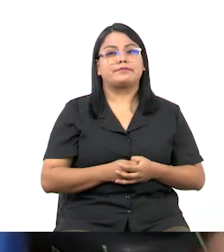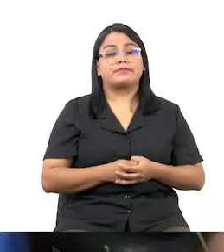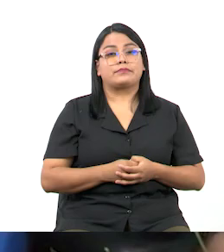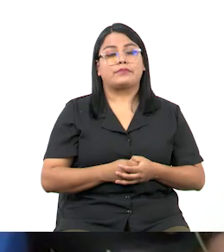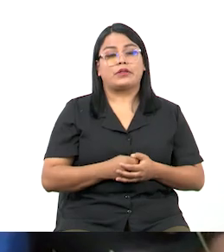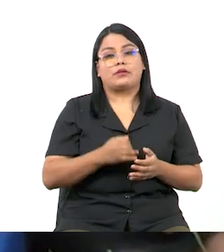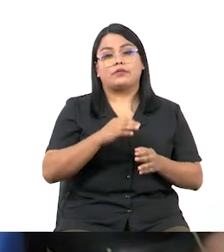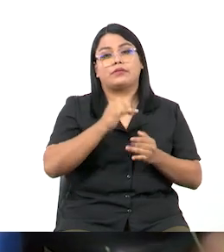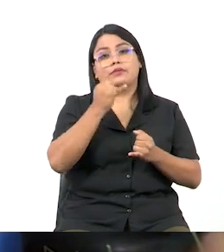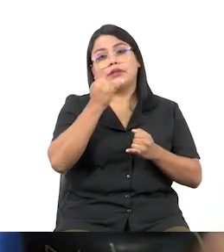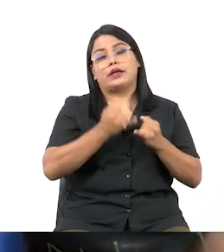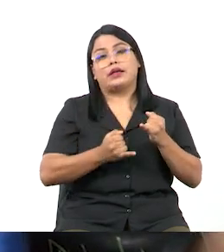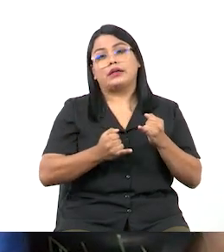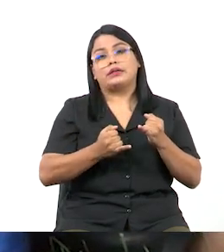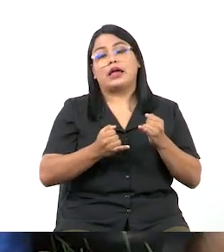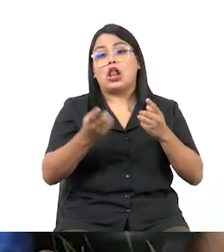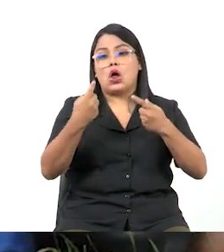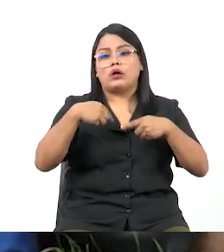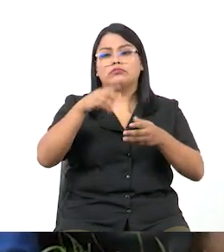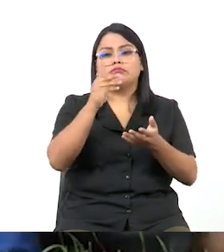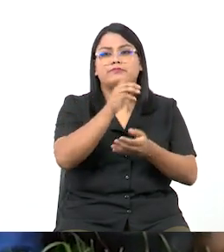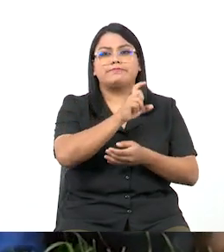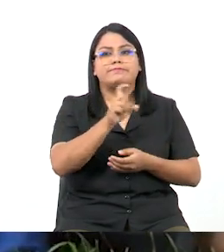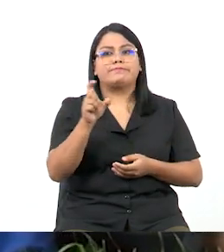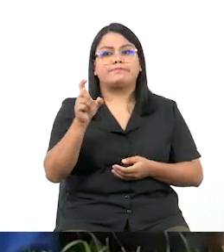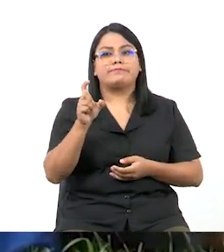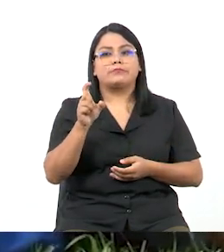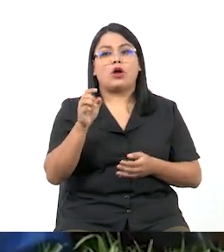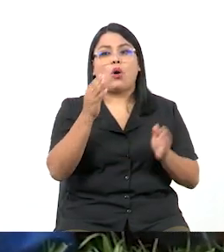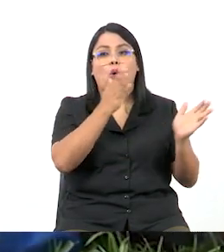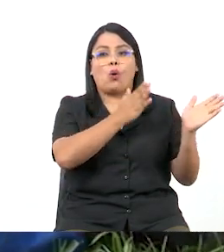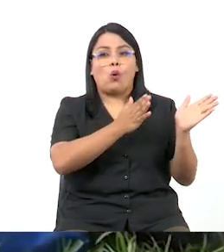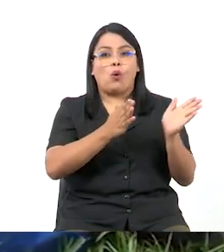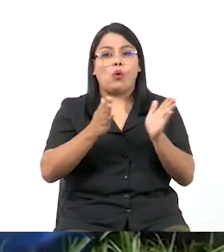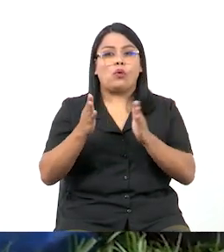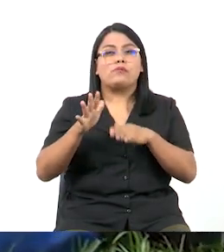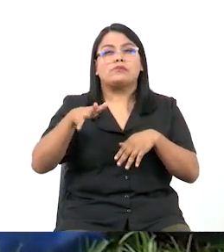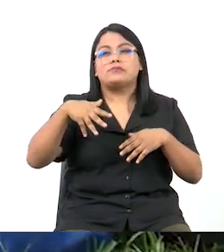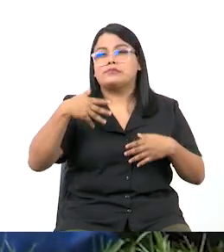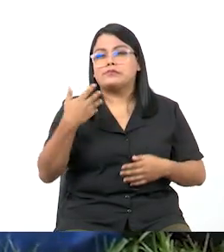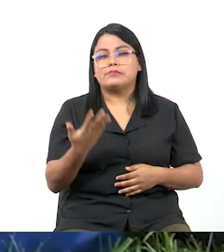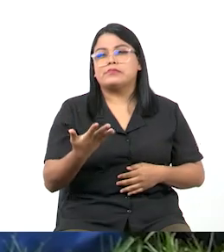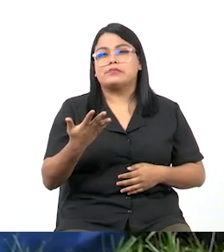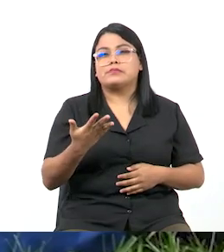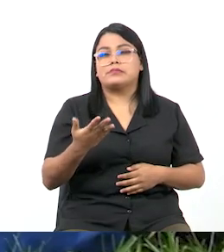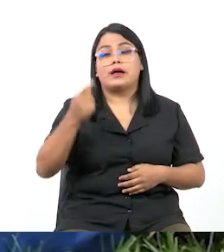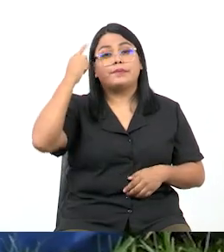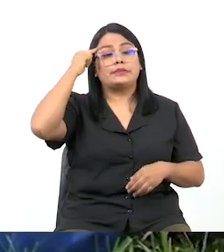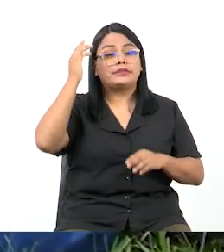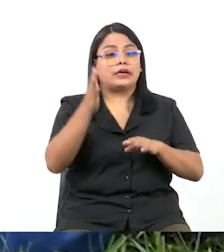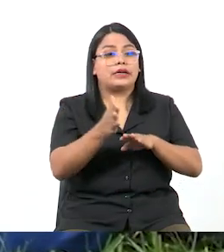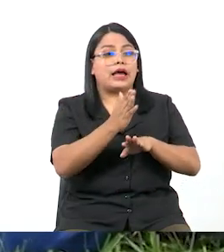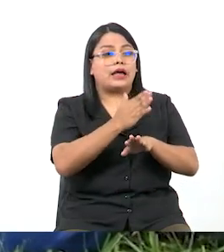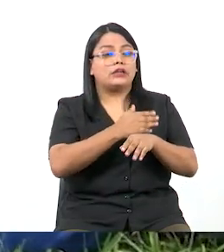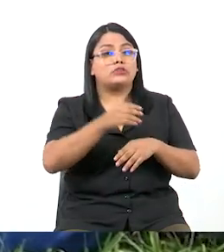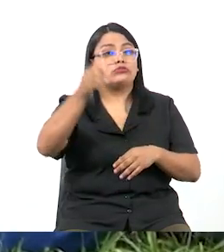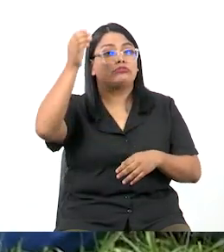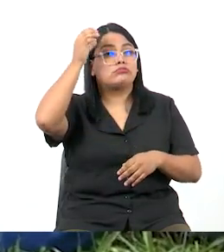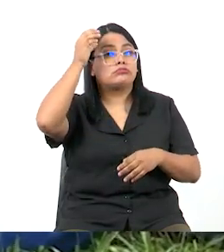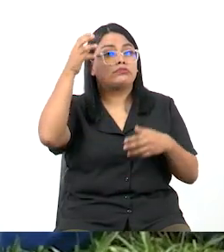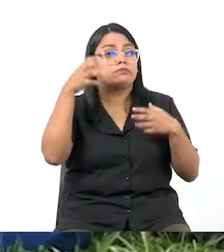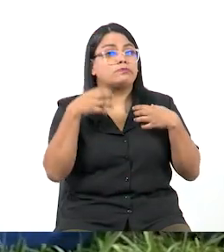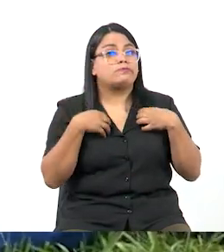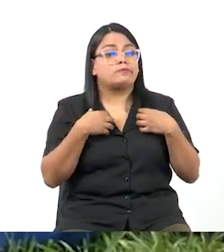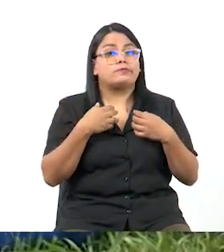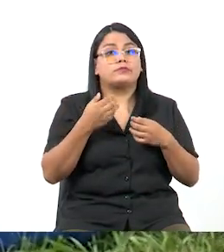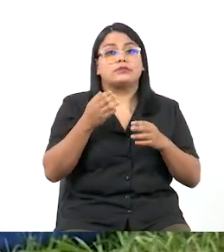En conclusión, la secuencia didáctica semanal está organizada de manera que en la anticipación se recurra a los